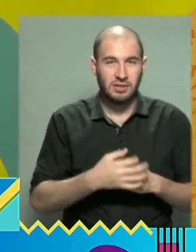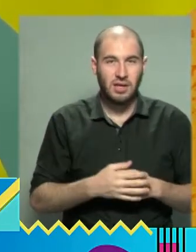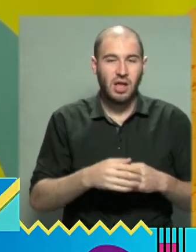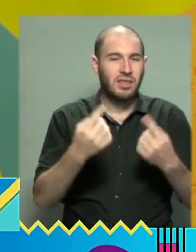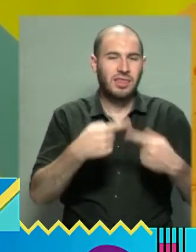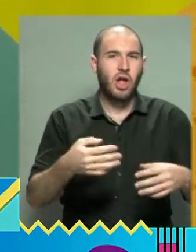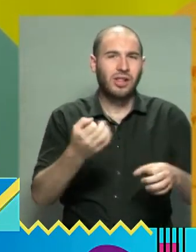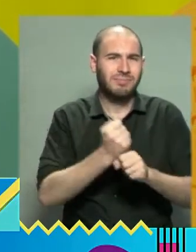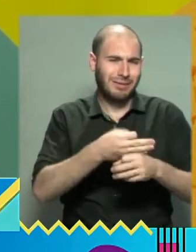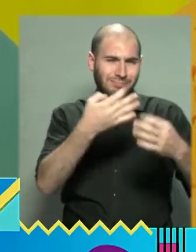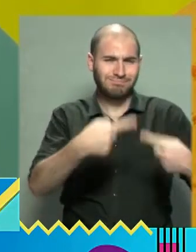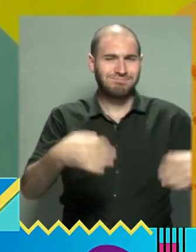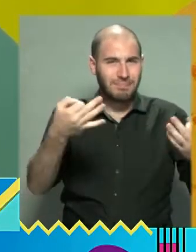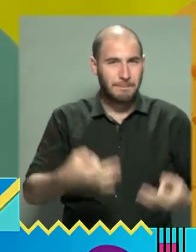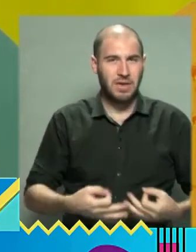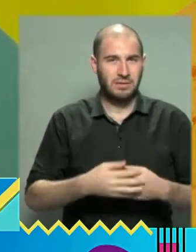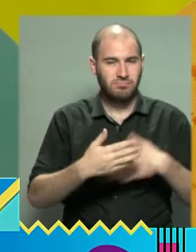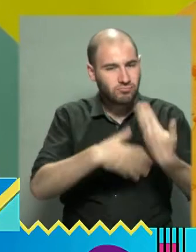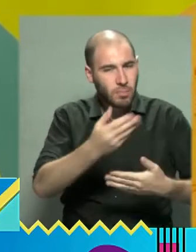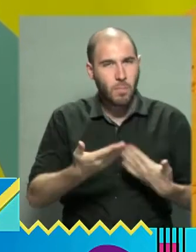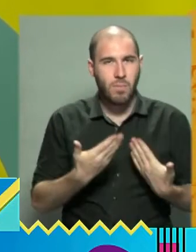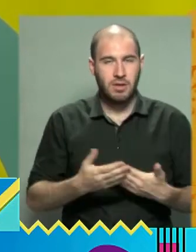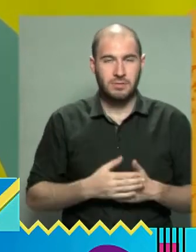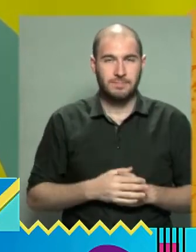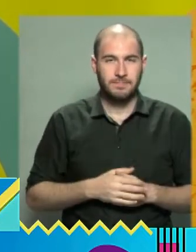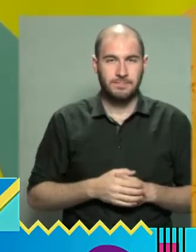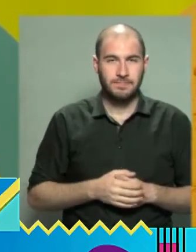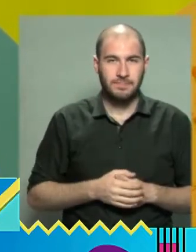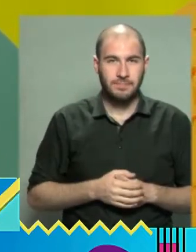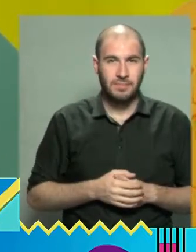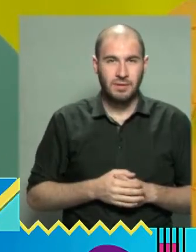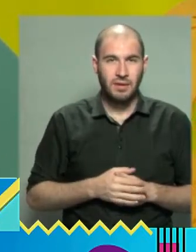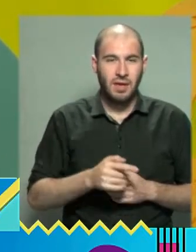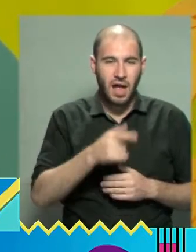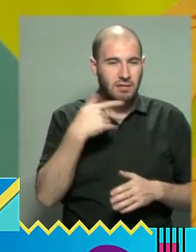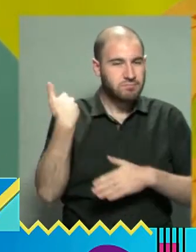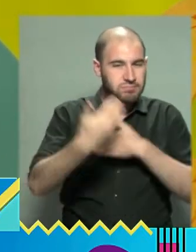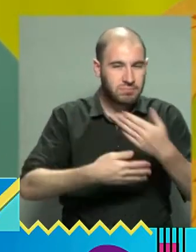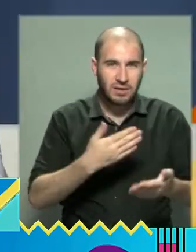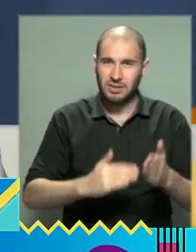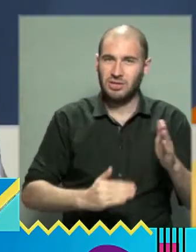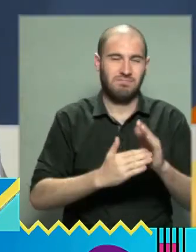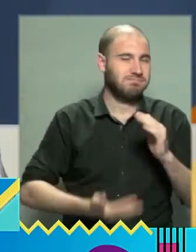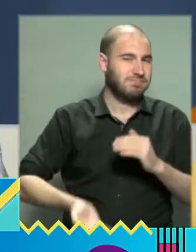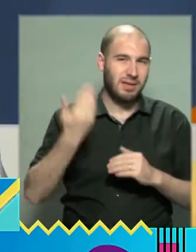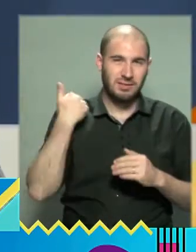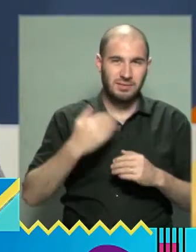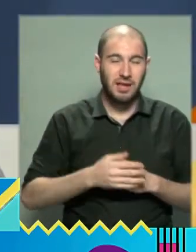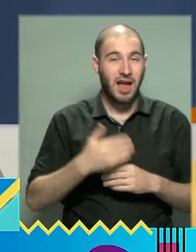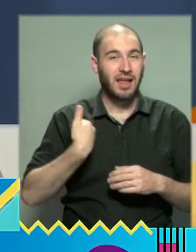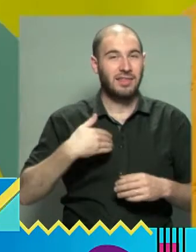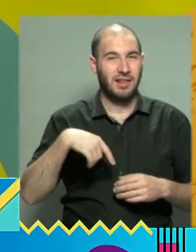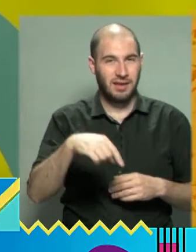condiciones dignas de trabajo para poder desenvolverse, digamos, viene con una construcción muy histórica que tiene que ver en la